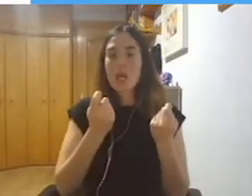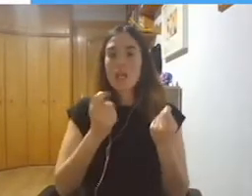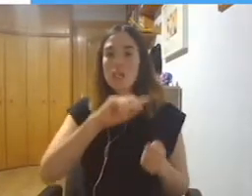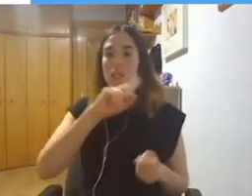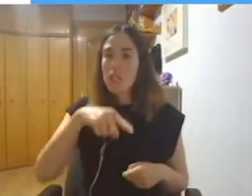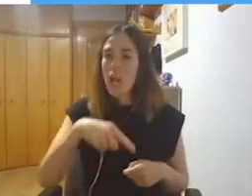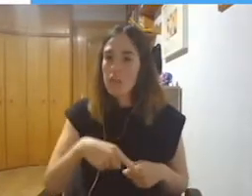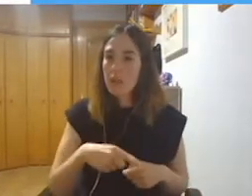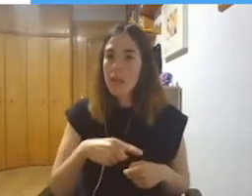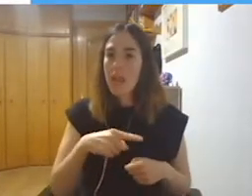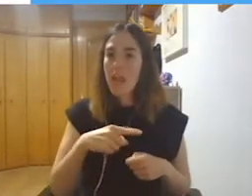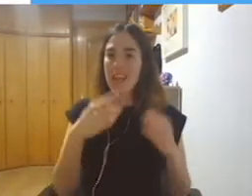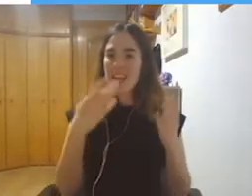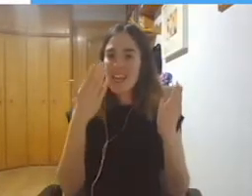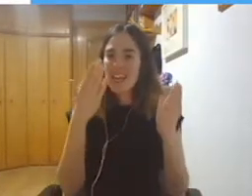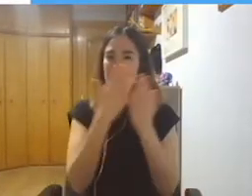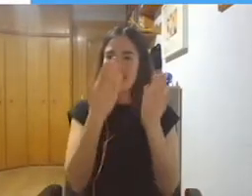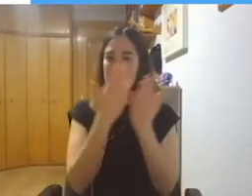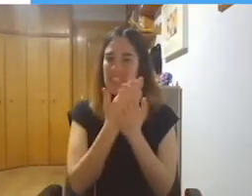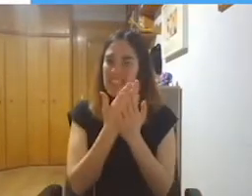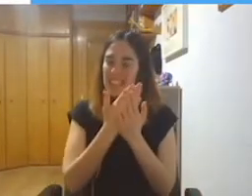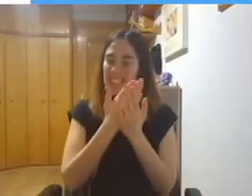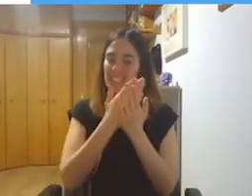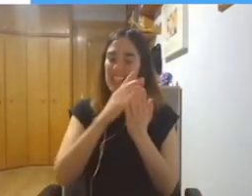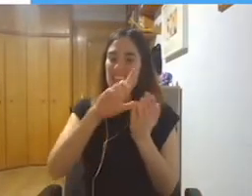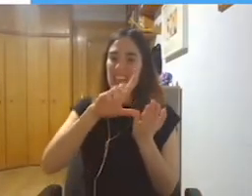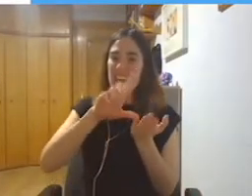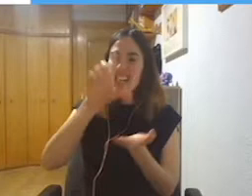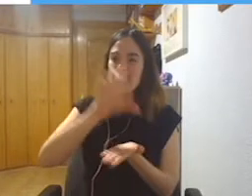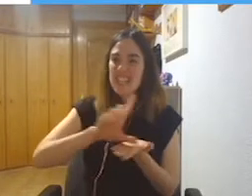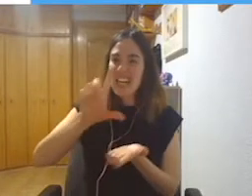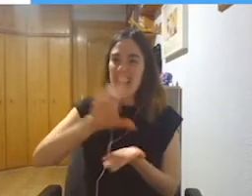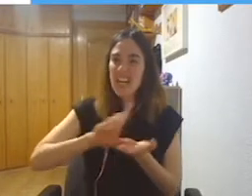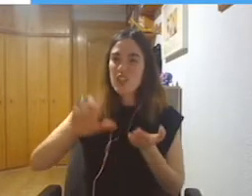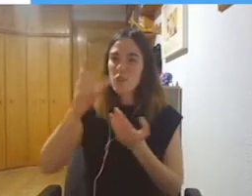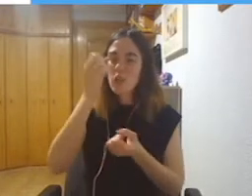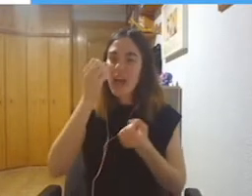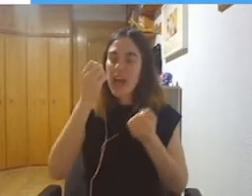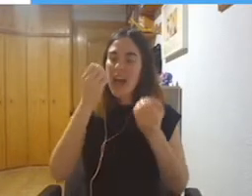supuesto, hay una extensa literatura académica y también